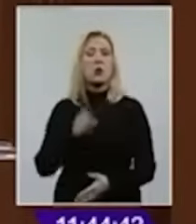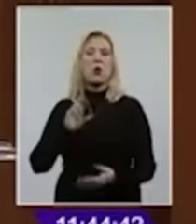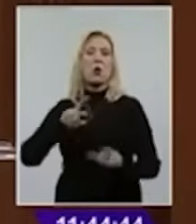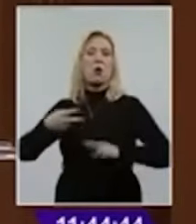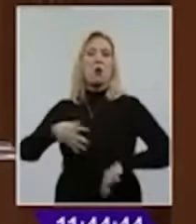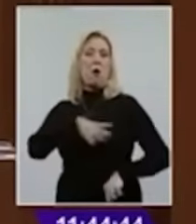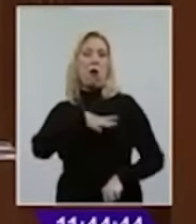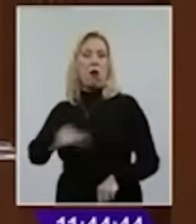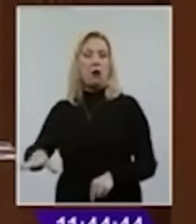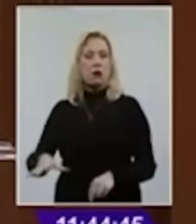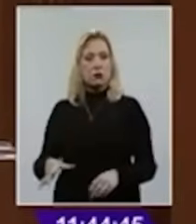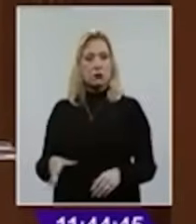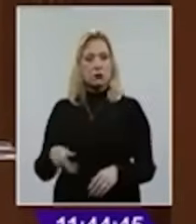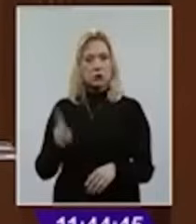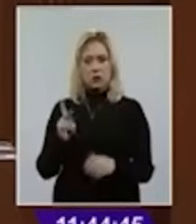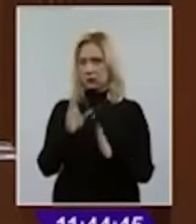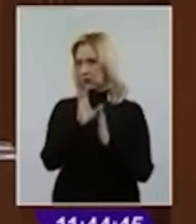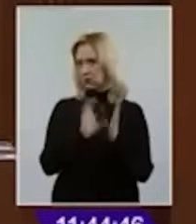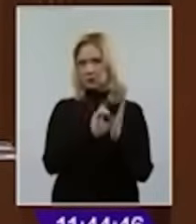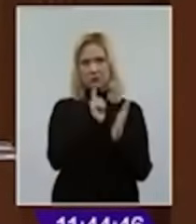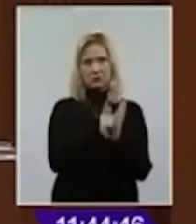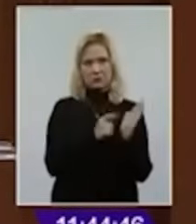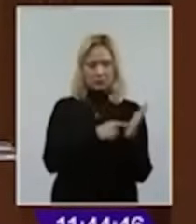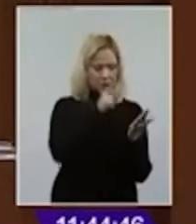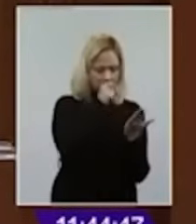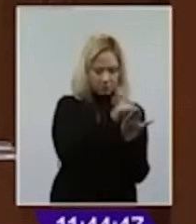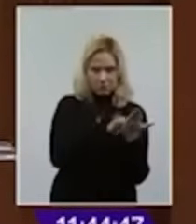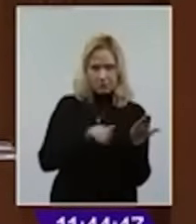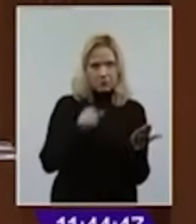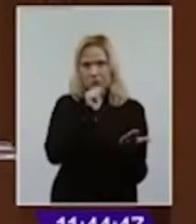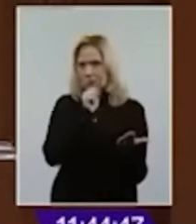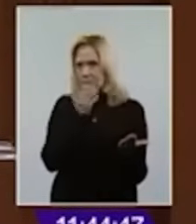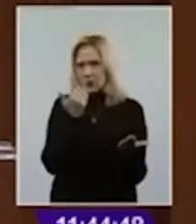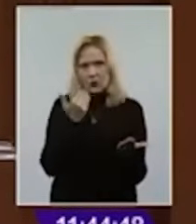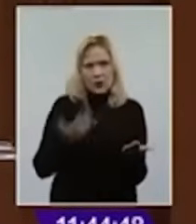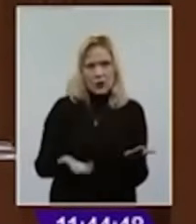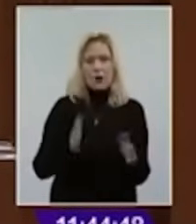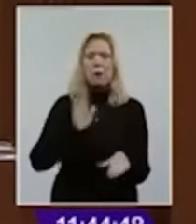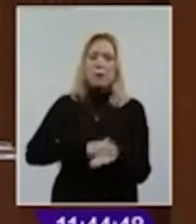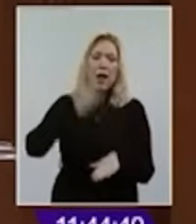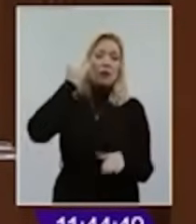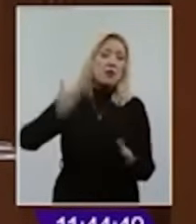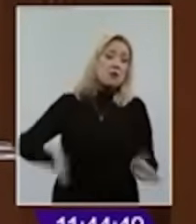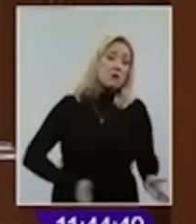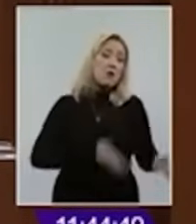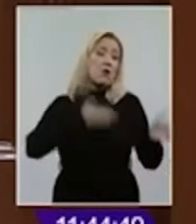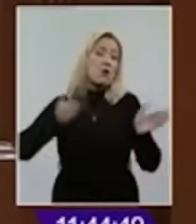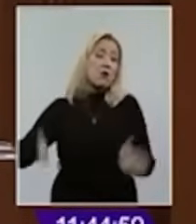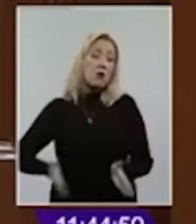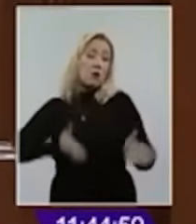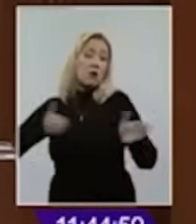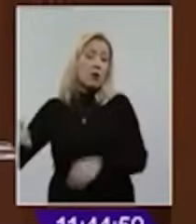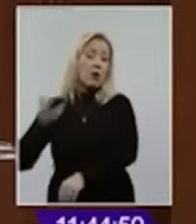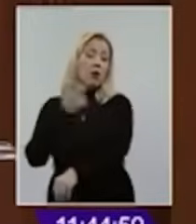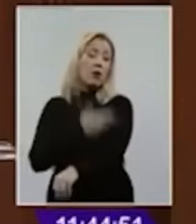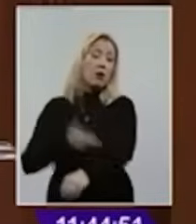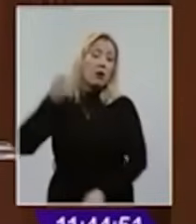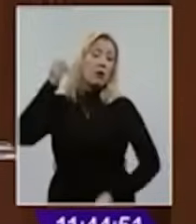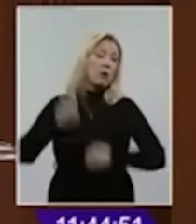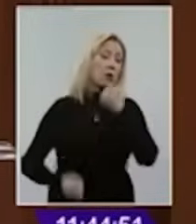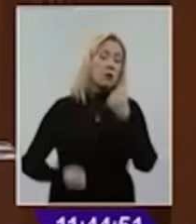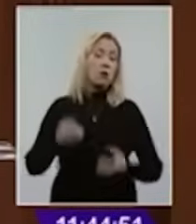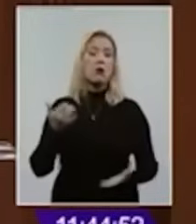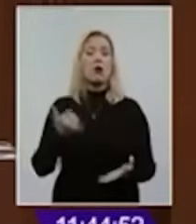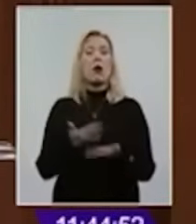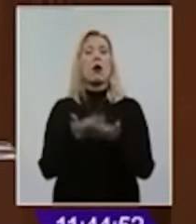constitucional y prolongan los procesos. Se ha adjudicado facultades para legislar